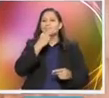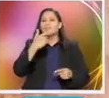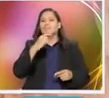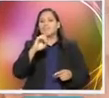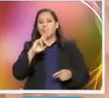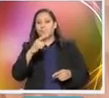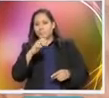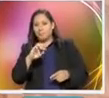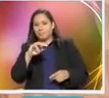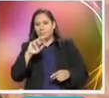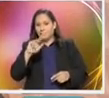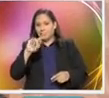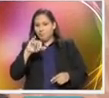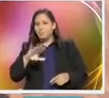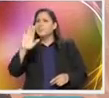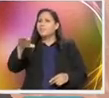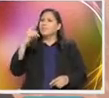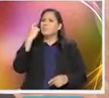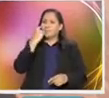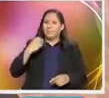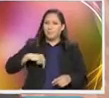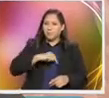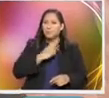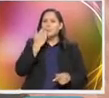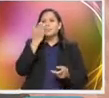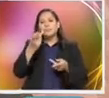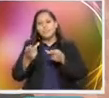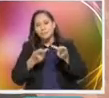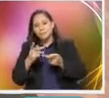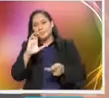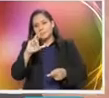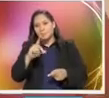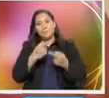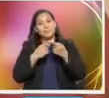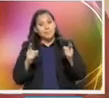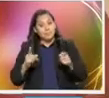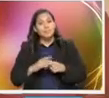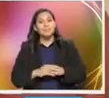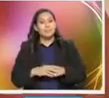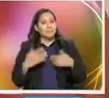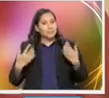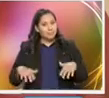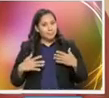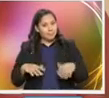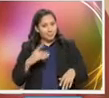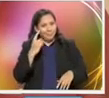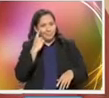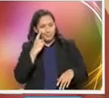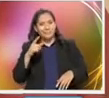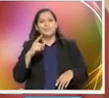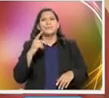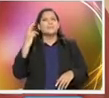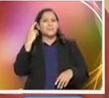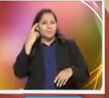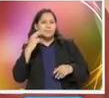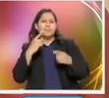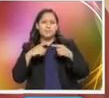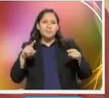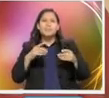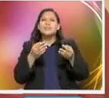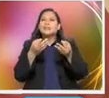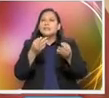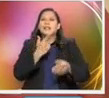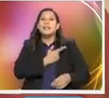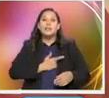oye George, pues ¿sabes qué? Queremos hacer un disco diferente, que también tiene, híjole, imagínate, tienes el sonido que tiene cautivado